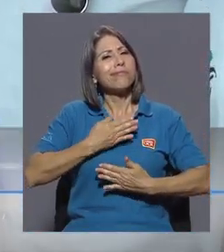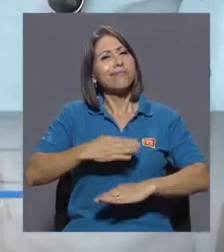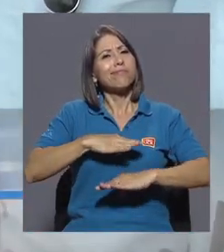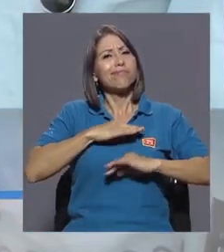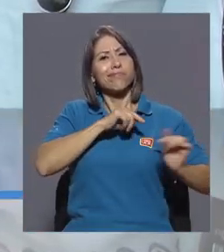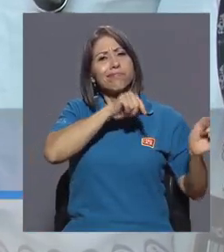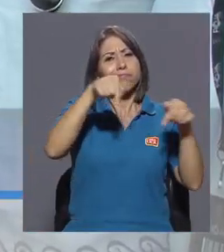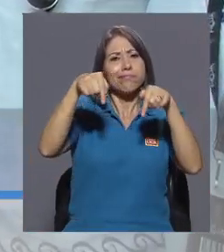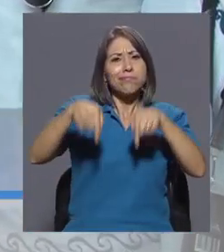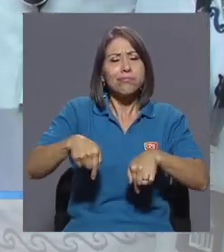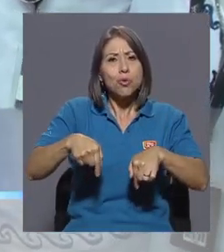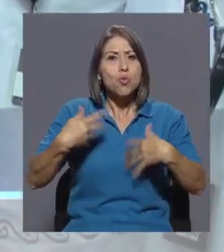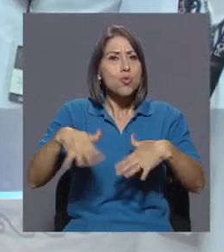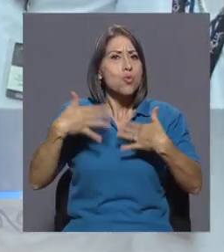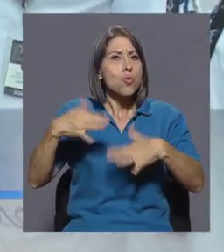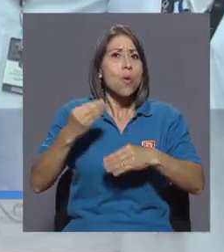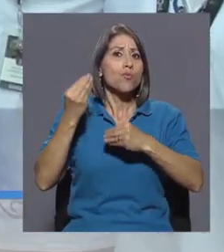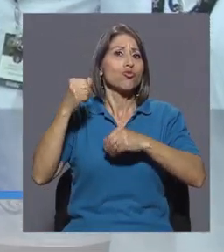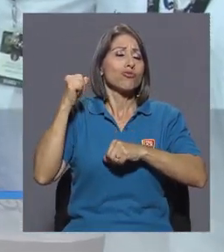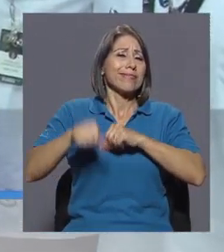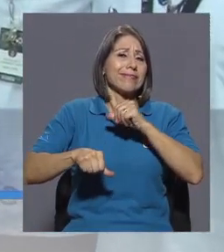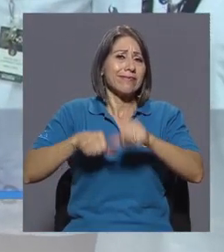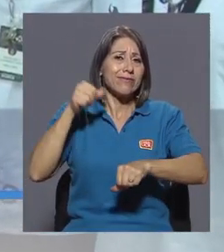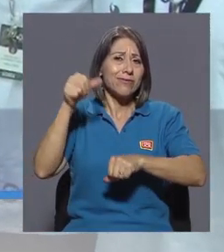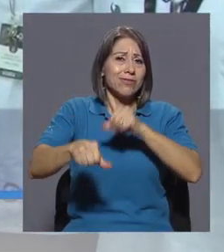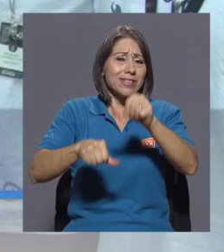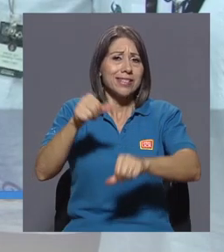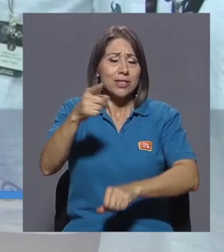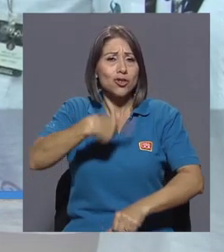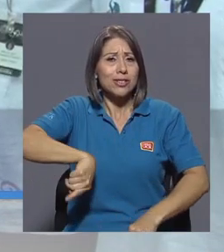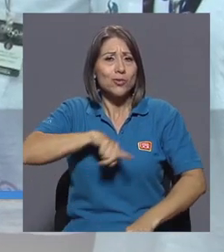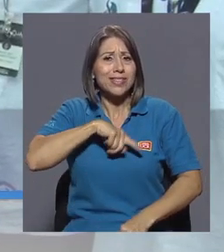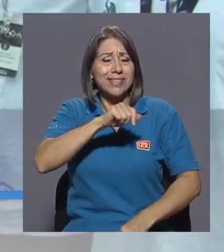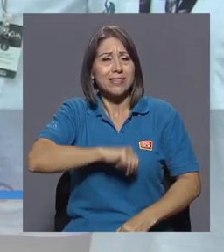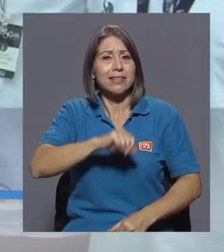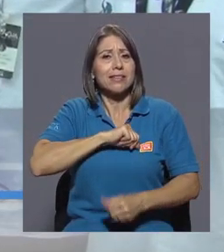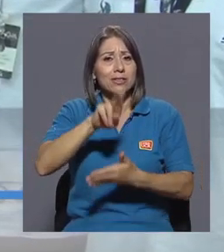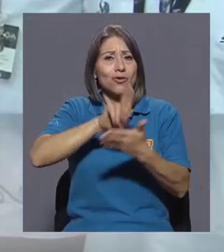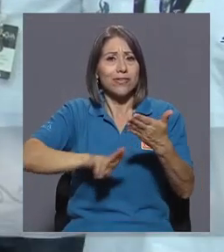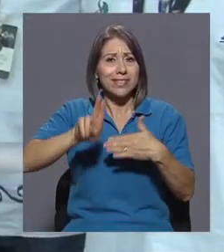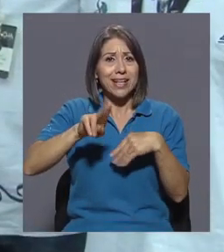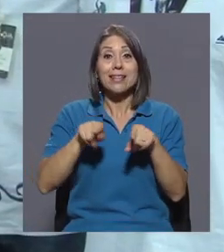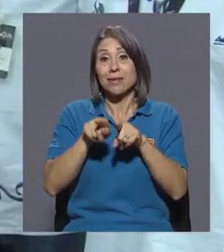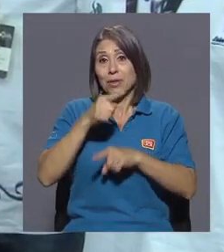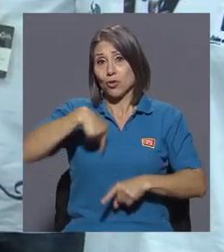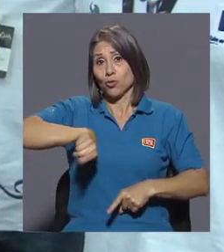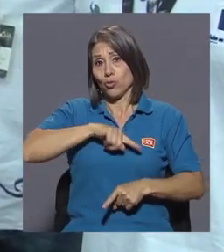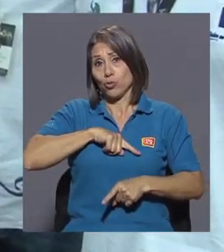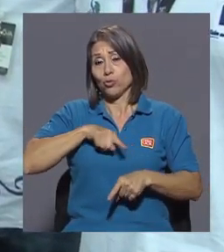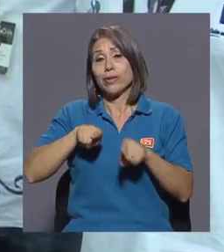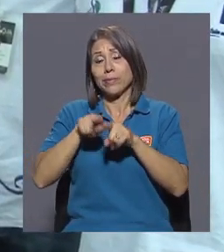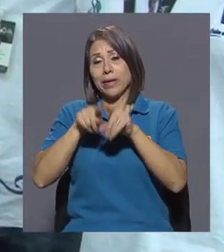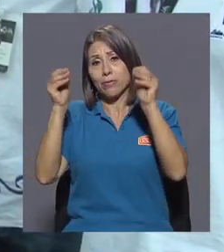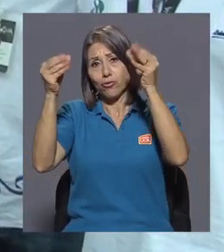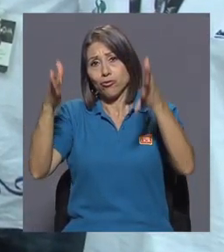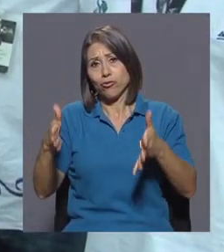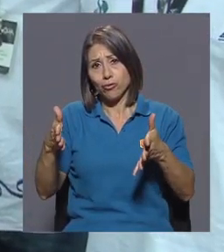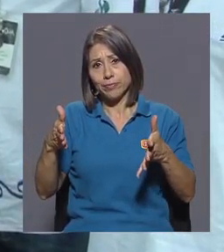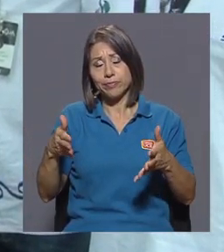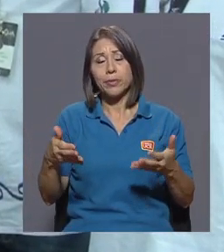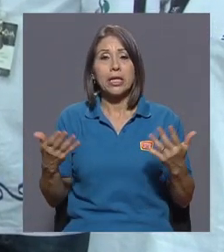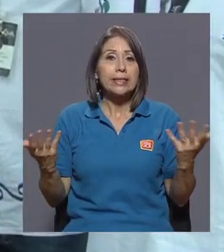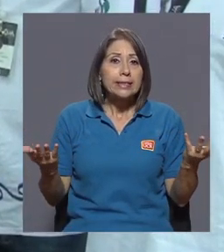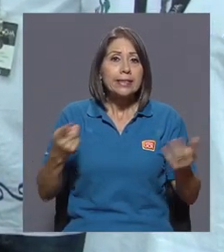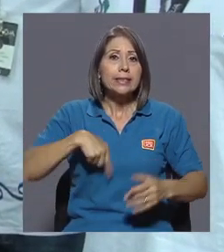es mucho esfuerzo de nuestras autoridades universitarias, tanto de nosotros y nuestros maestros. Y la verdad es que